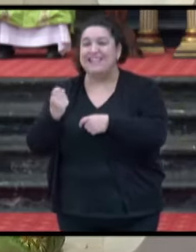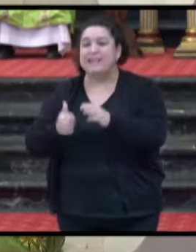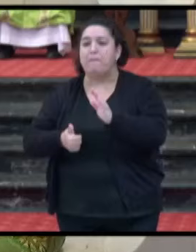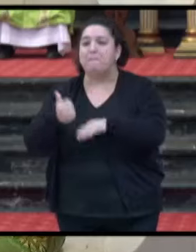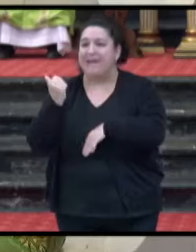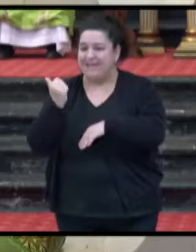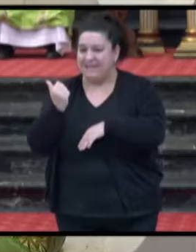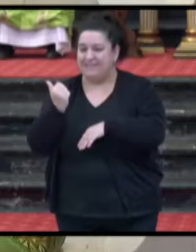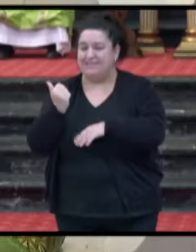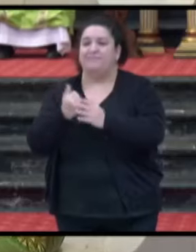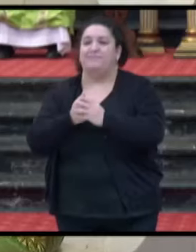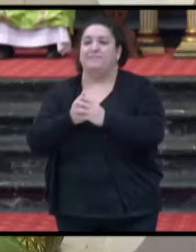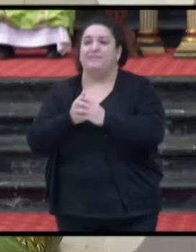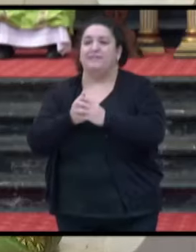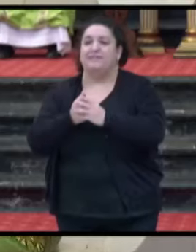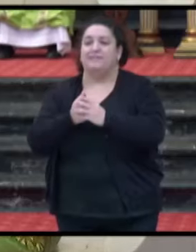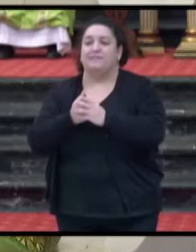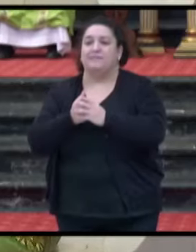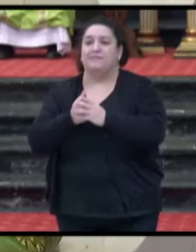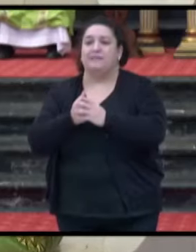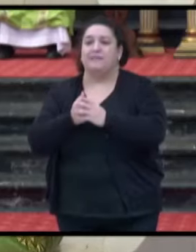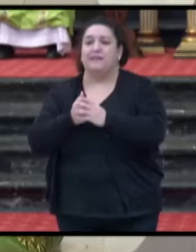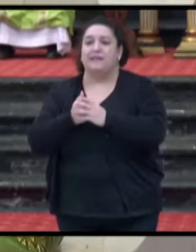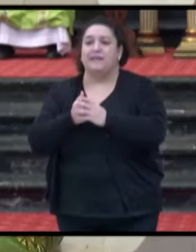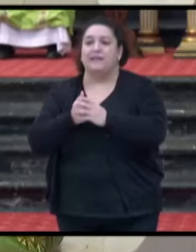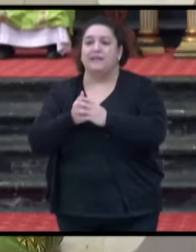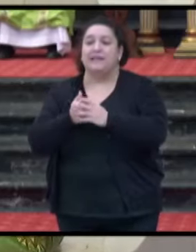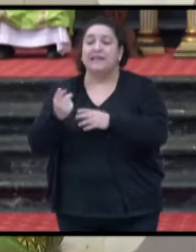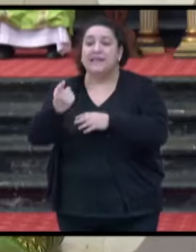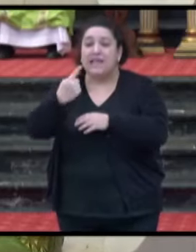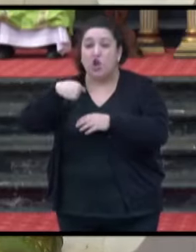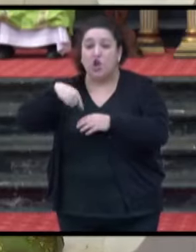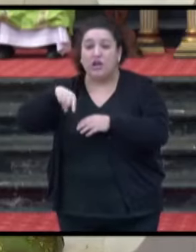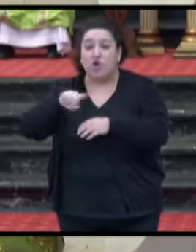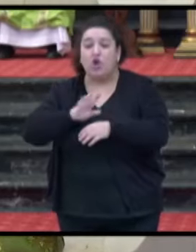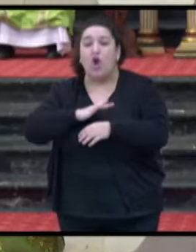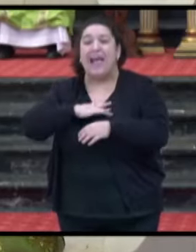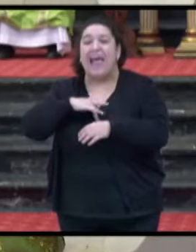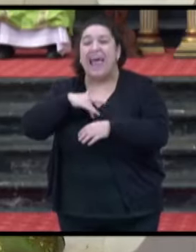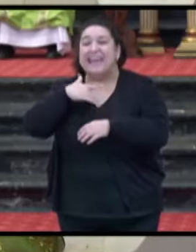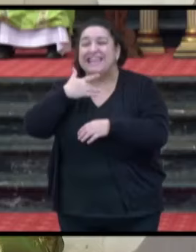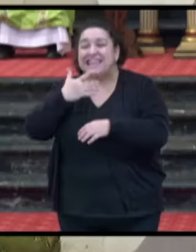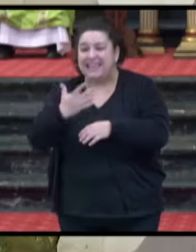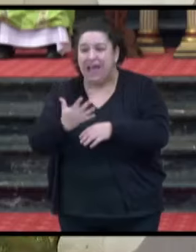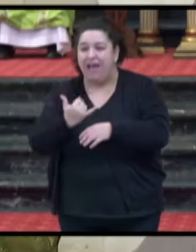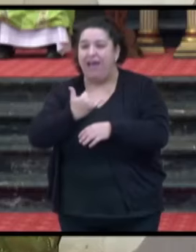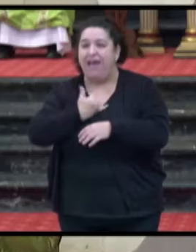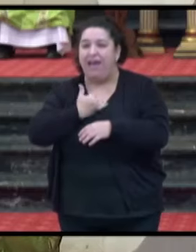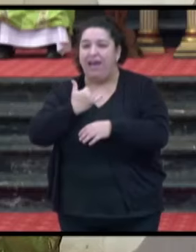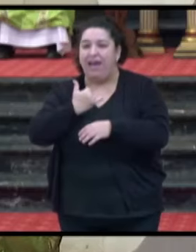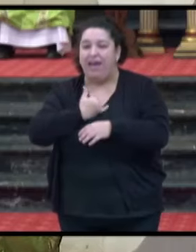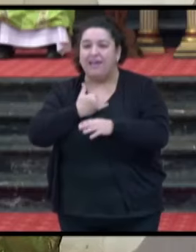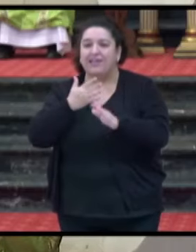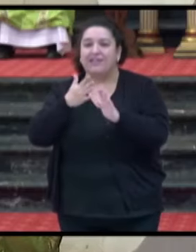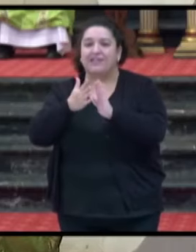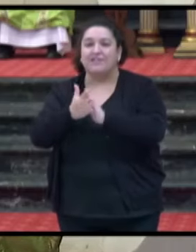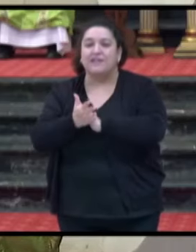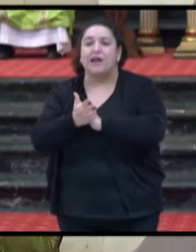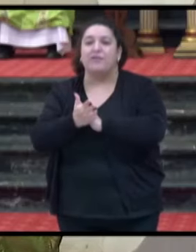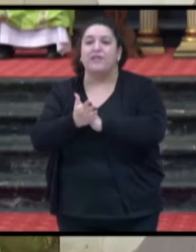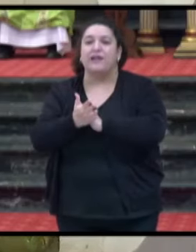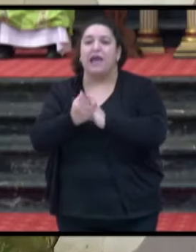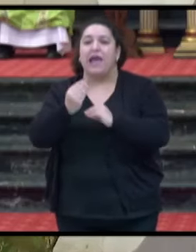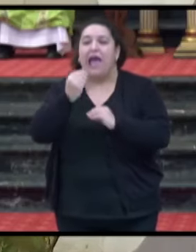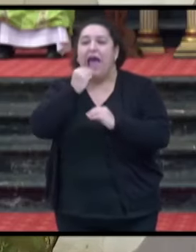que sea fruto de nuestra Caridad proceda del ayuno